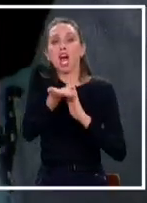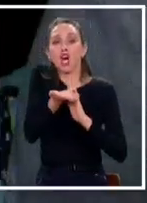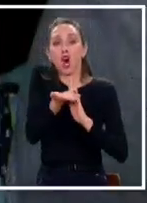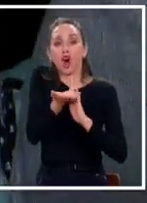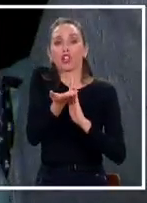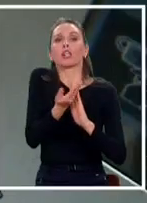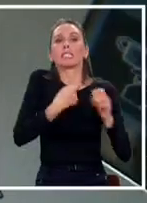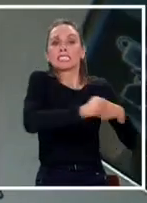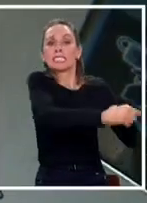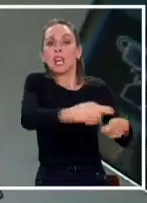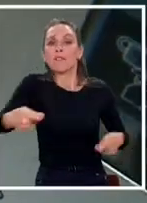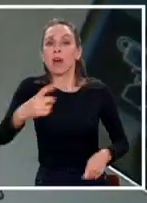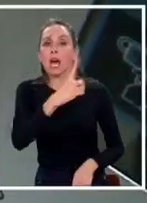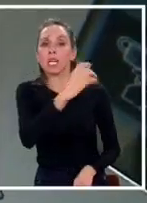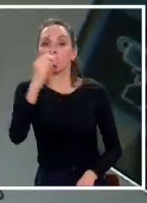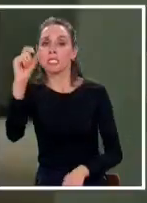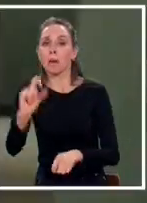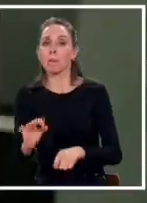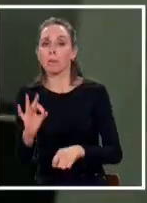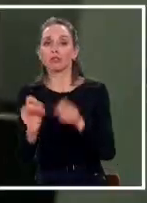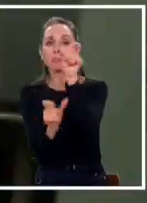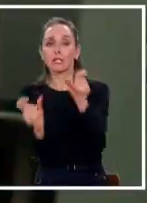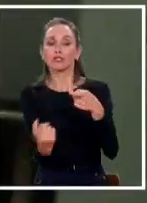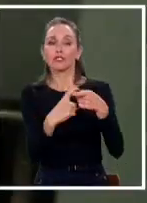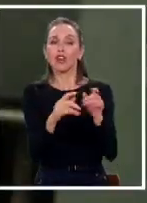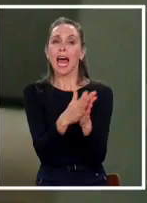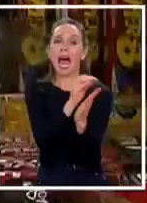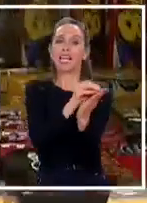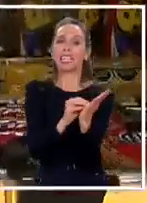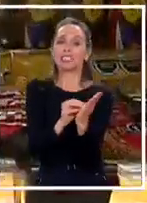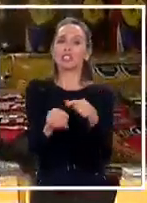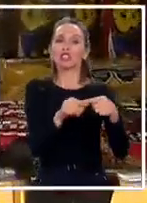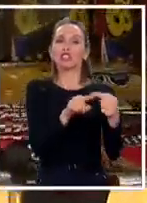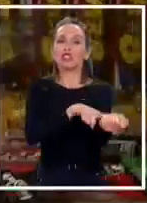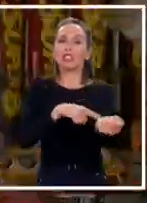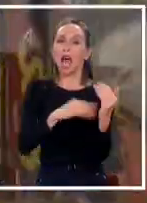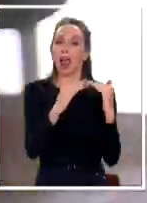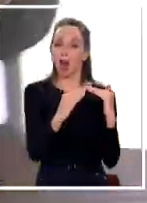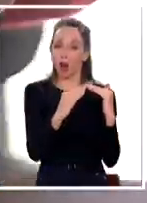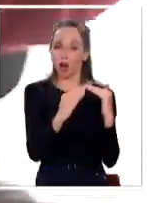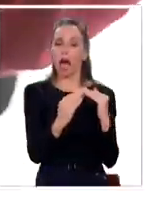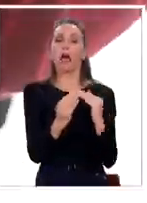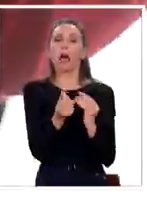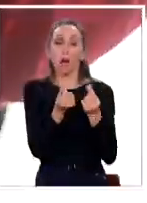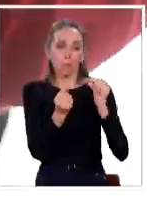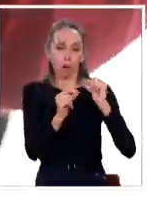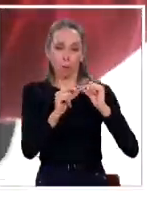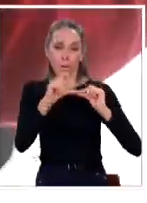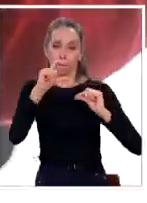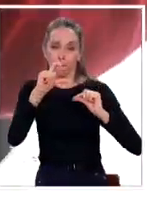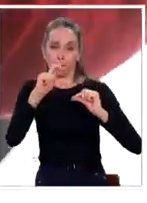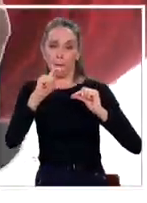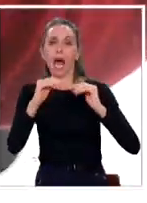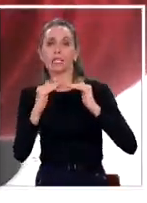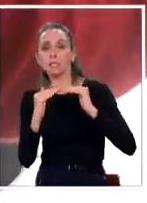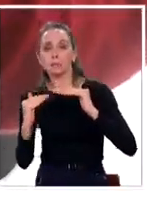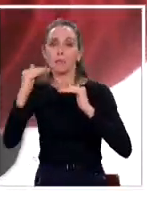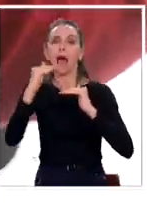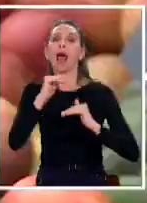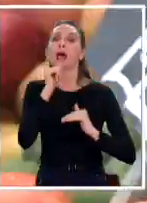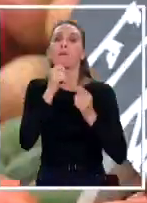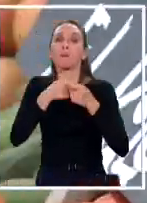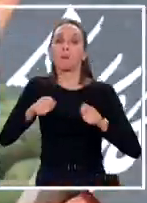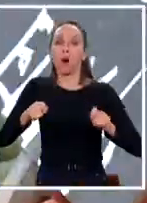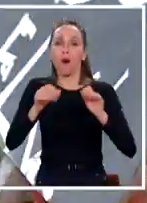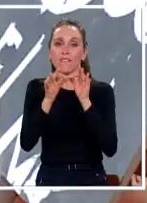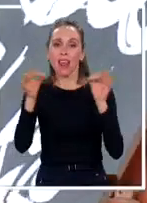llegaría al 100% del registro social de hogares y al que además se le incrementarán los montos lo más cerca de la línea de la pobreza.